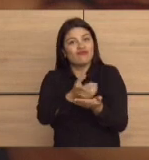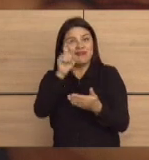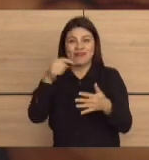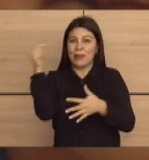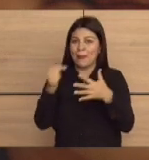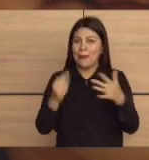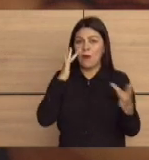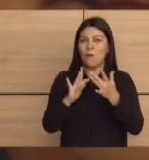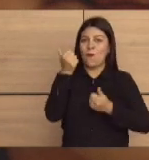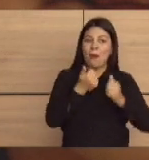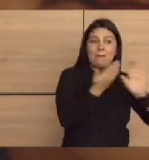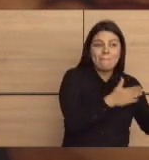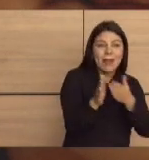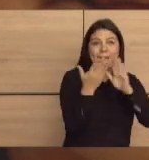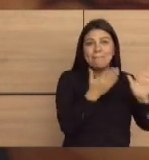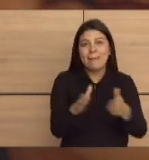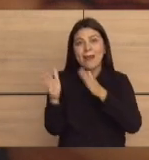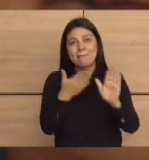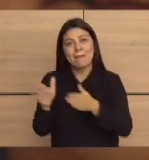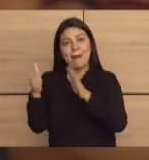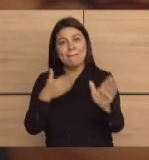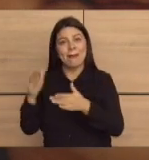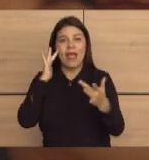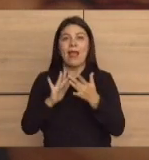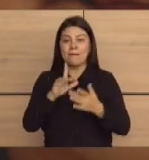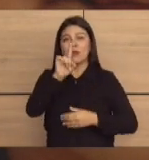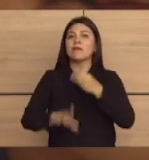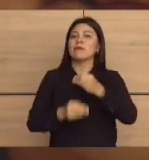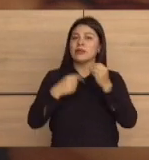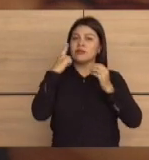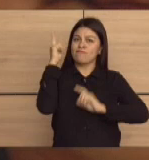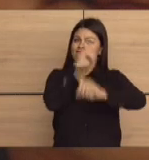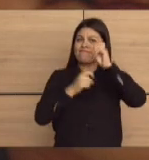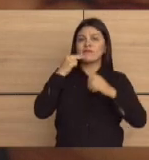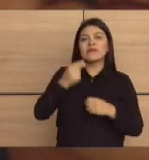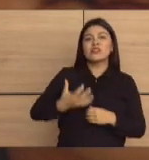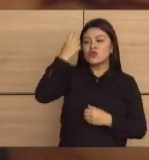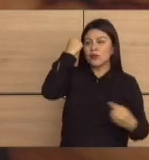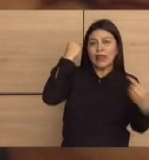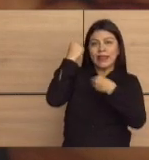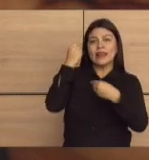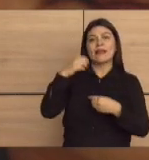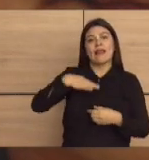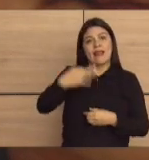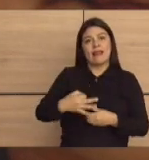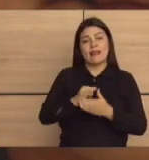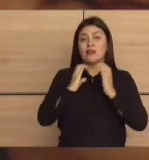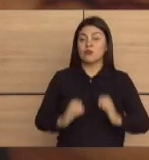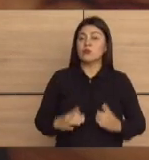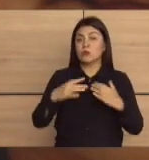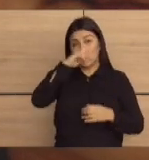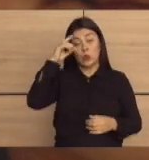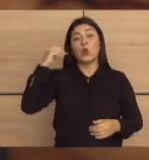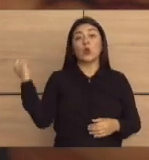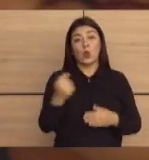plan sectorial y harán parte, obviamente, de toda esta reflexión en historia, ética y ciudadanía. El trabajo es grande, el reto